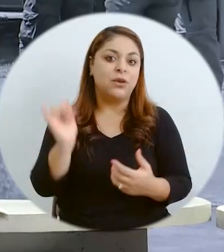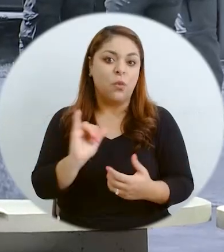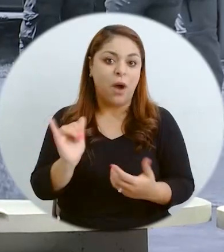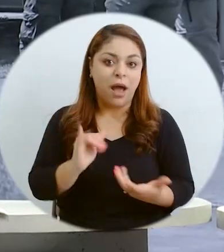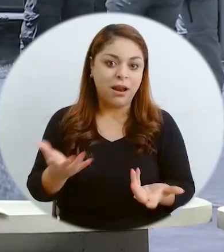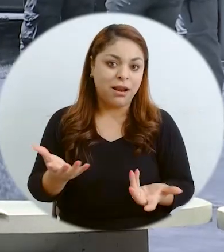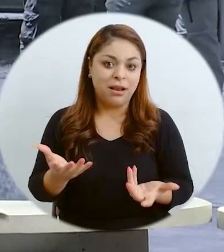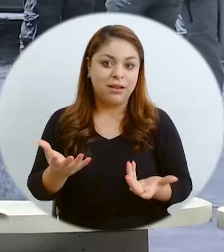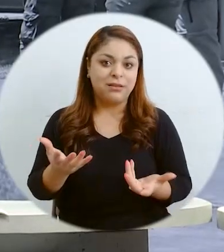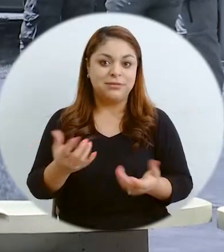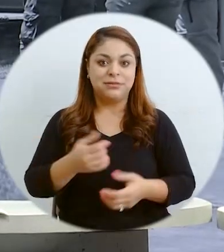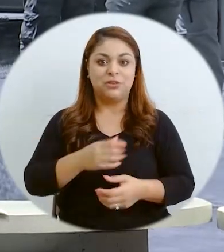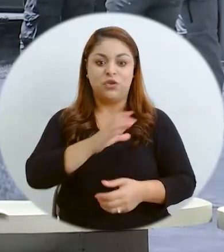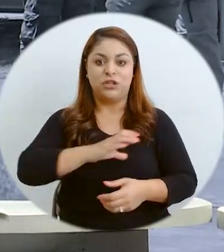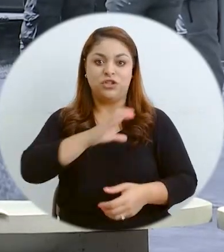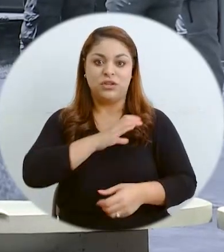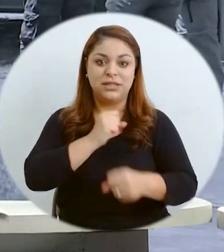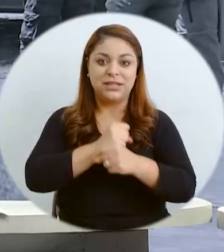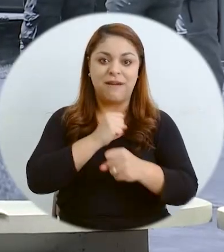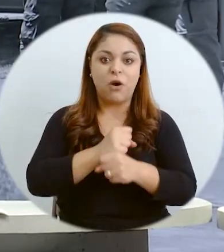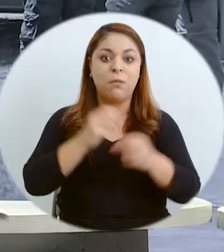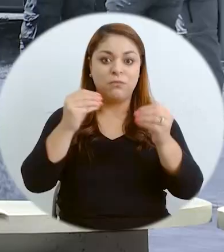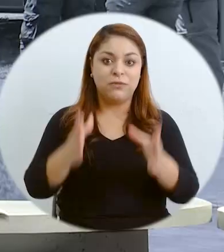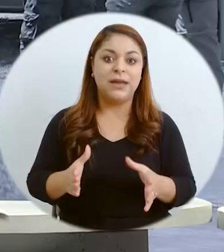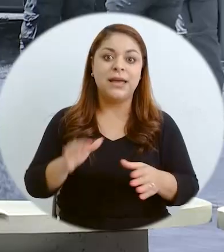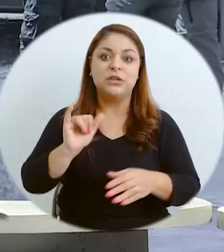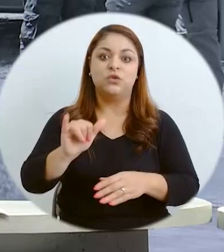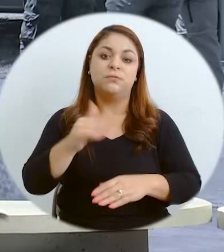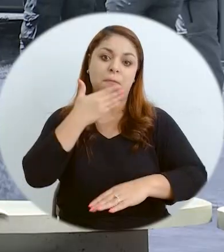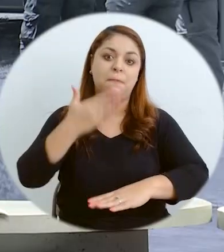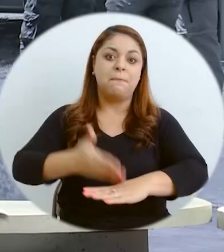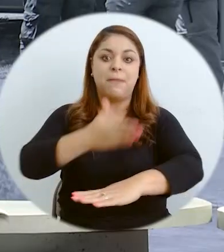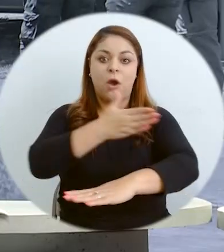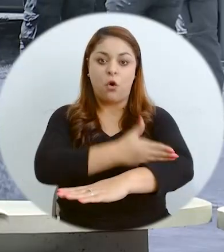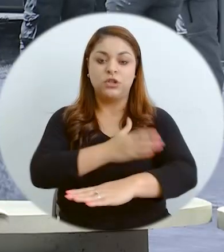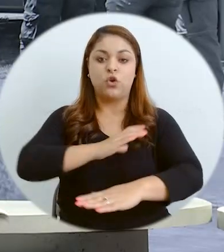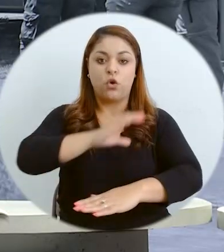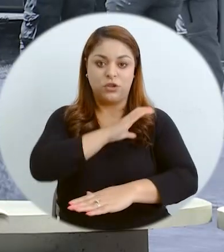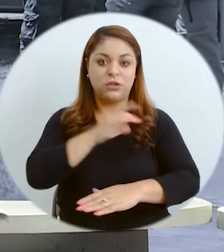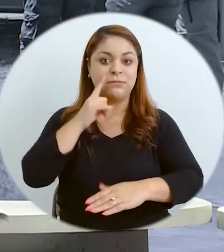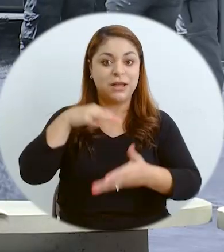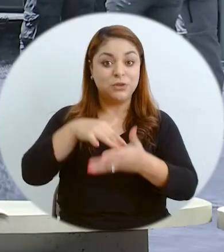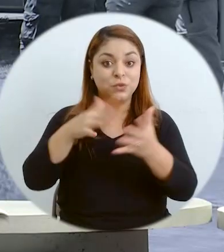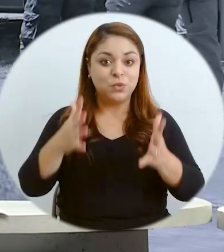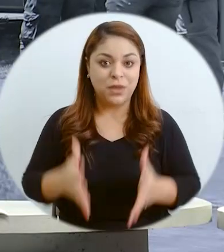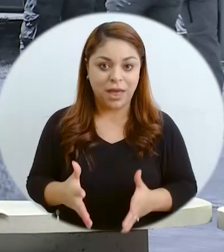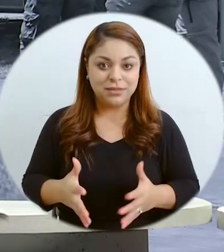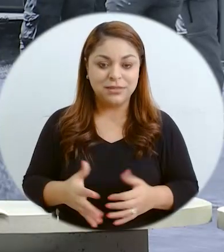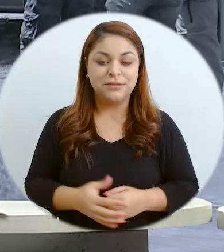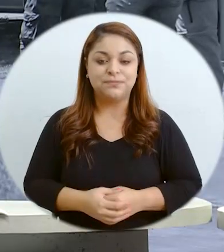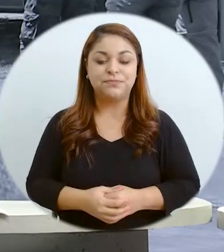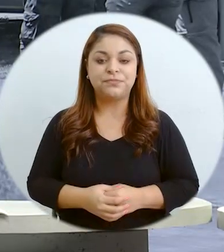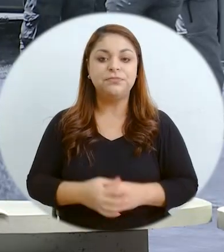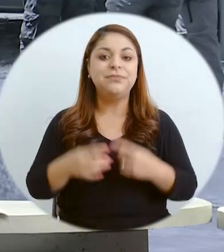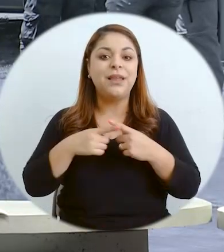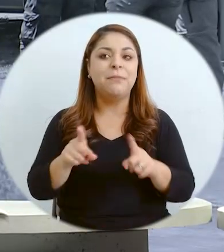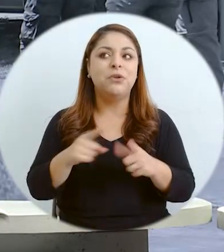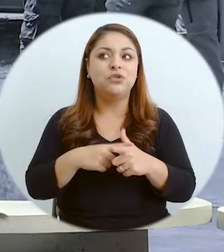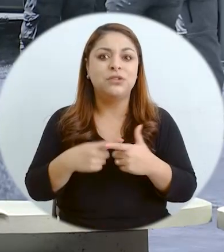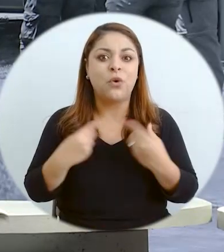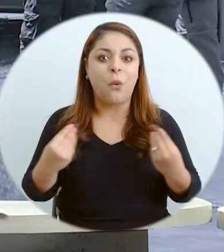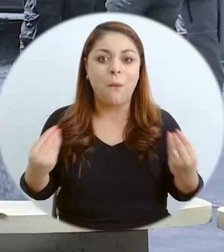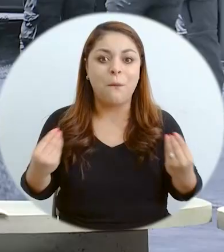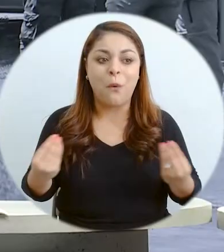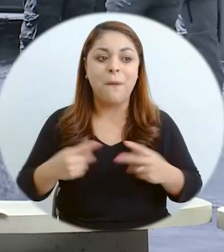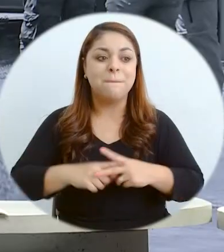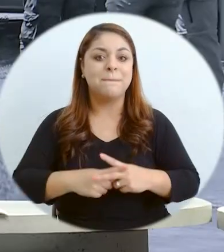lo mismo, o sea, las condiciones del trabajo del docente se traducen inmediatamente en mejores condiciones para las y los estudiantes. Pero